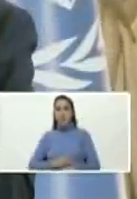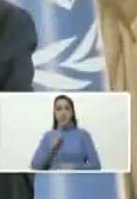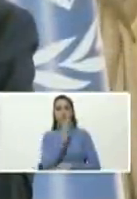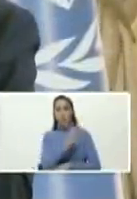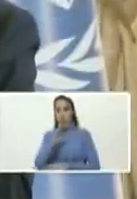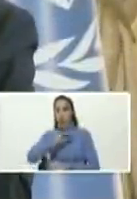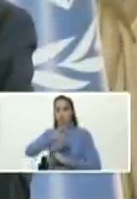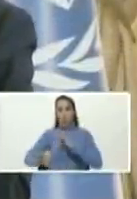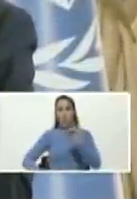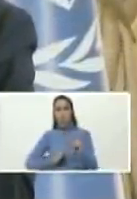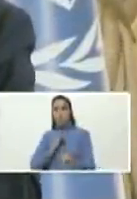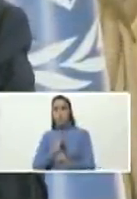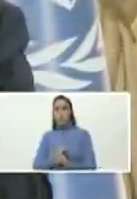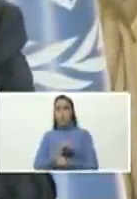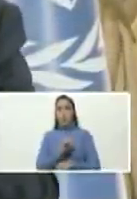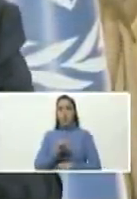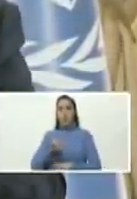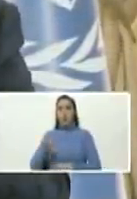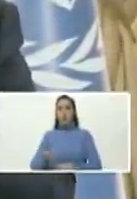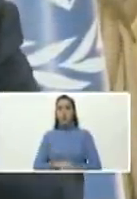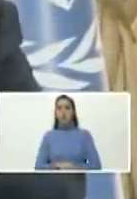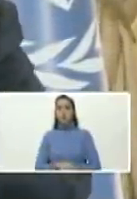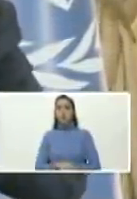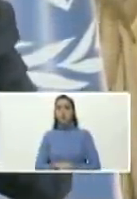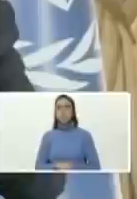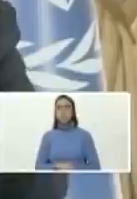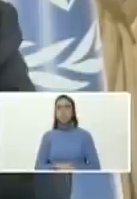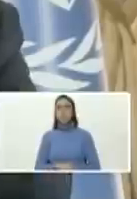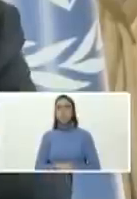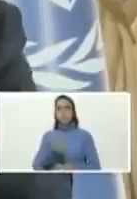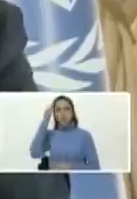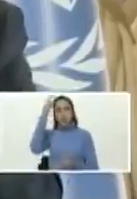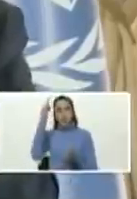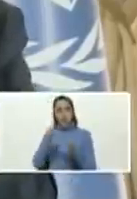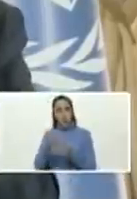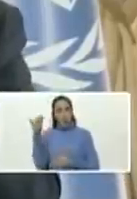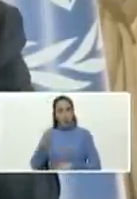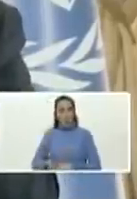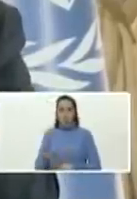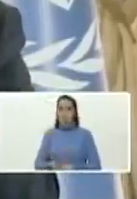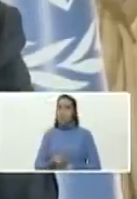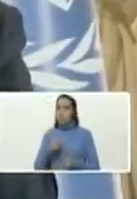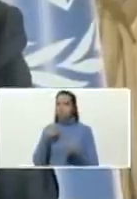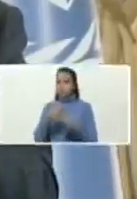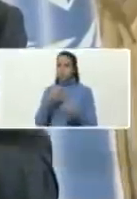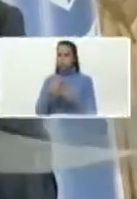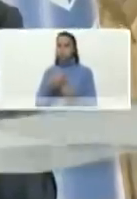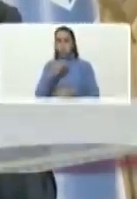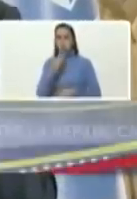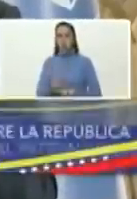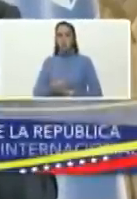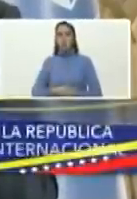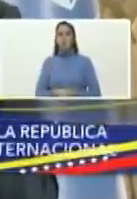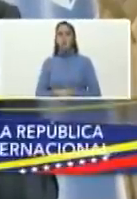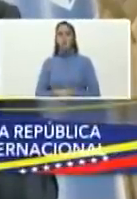Penal de La Haya. Creo que ha sido un paso en positivo.